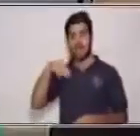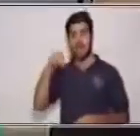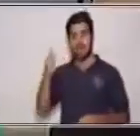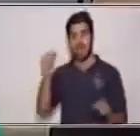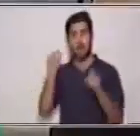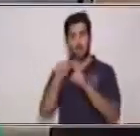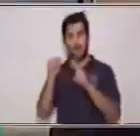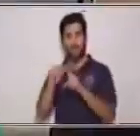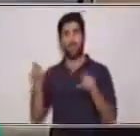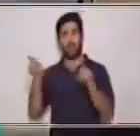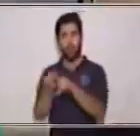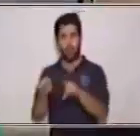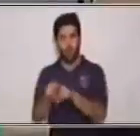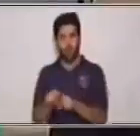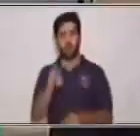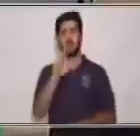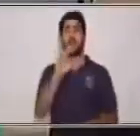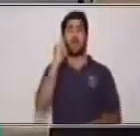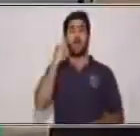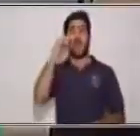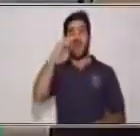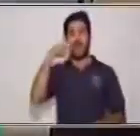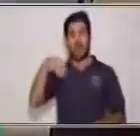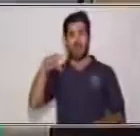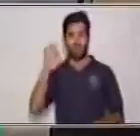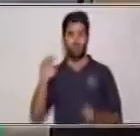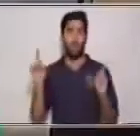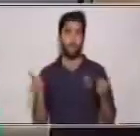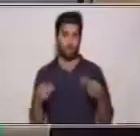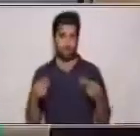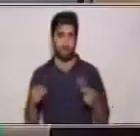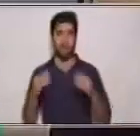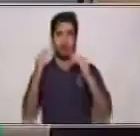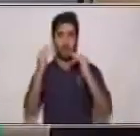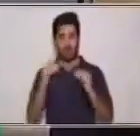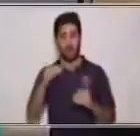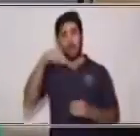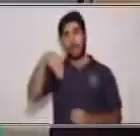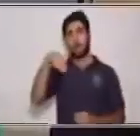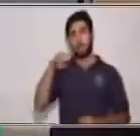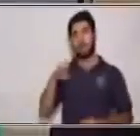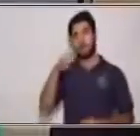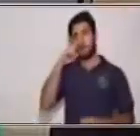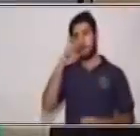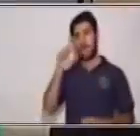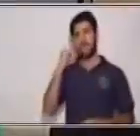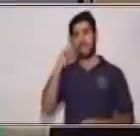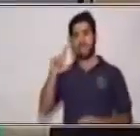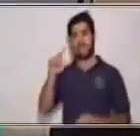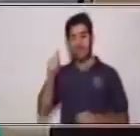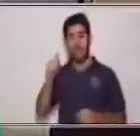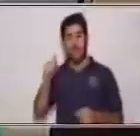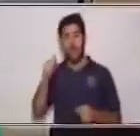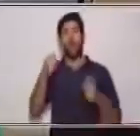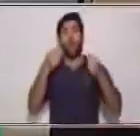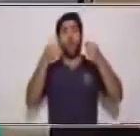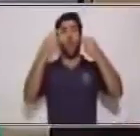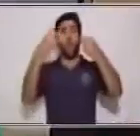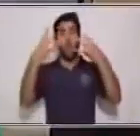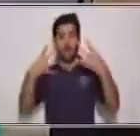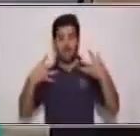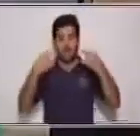son las características de un poema. Sin embargo, todo esto, lo que es el ritmo y la